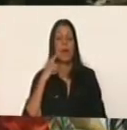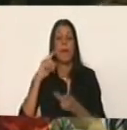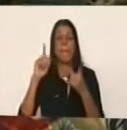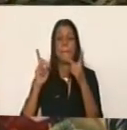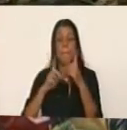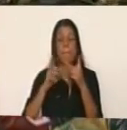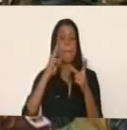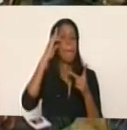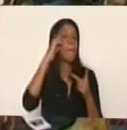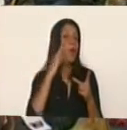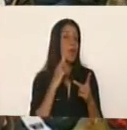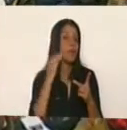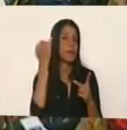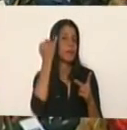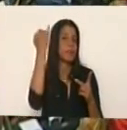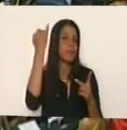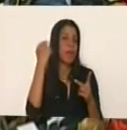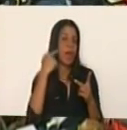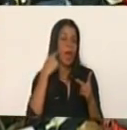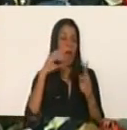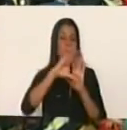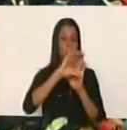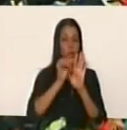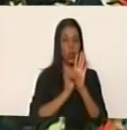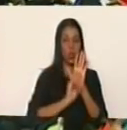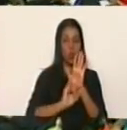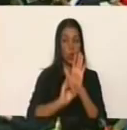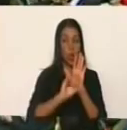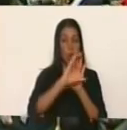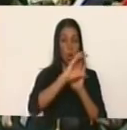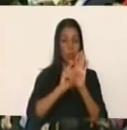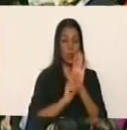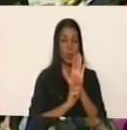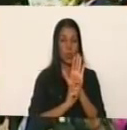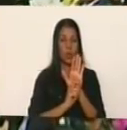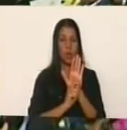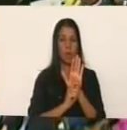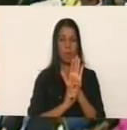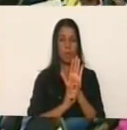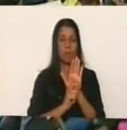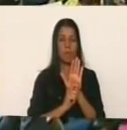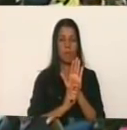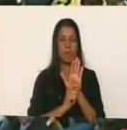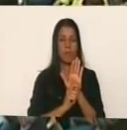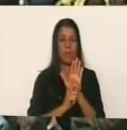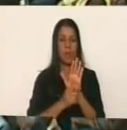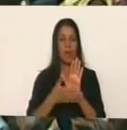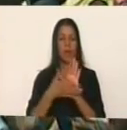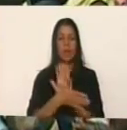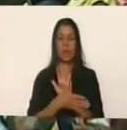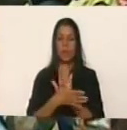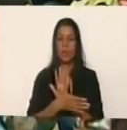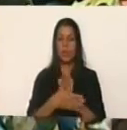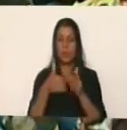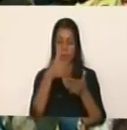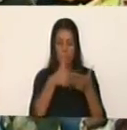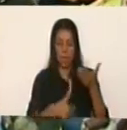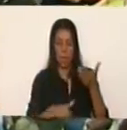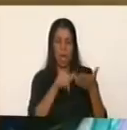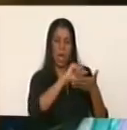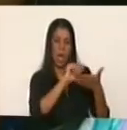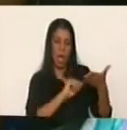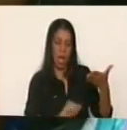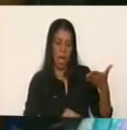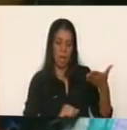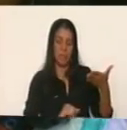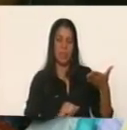era sustituir las constituciones pactadas u otorgadas, como la Carta Magna Libertatum de Inglaterra,